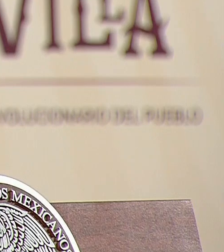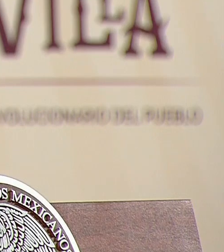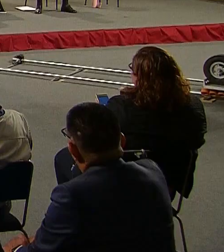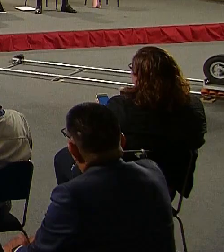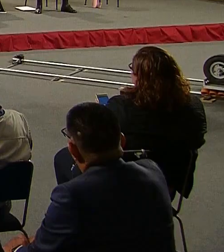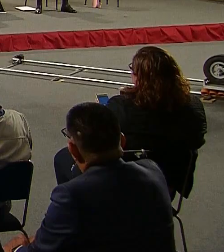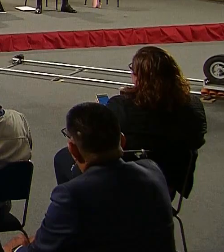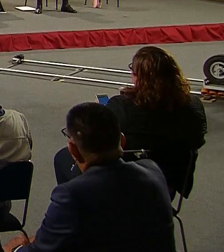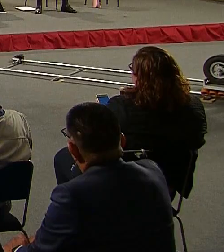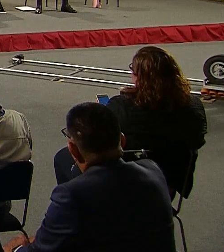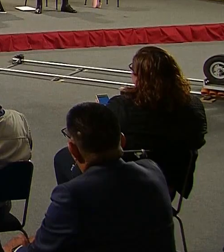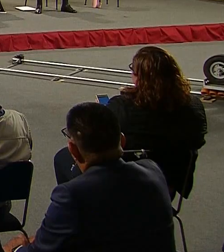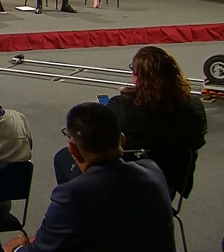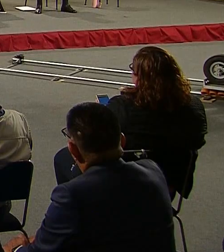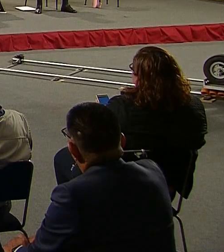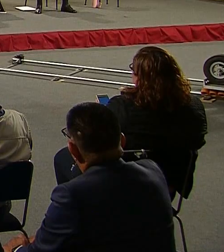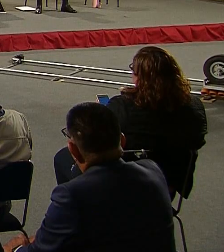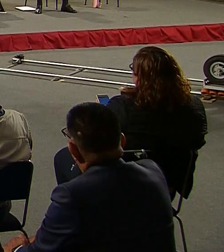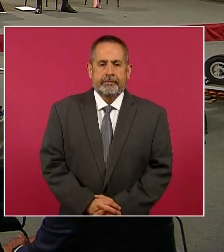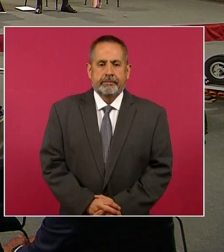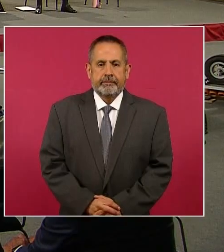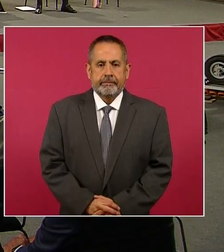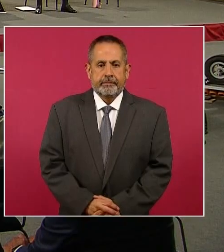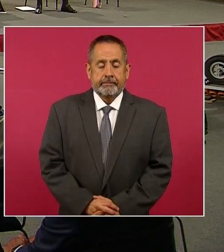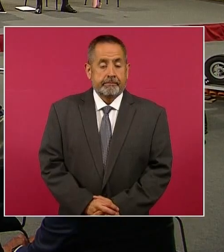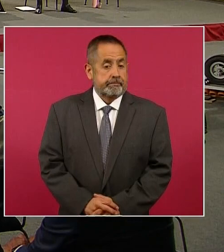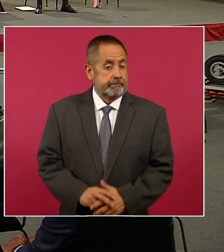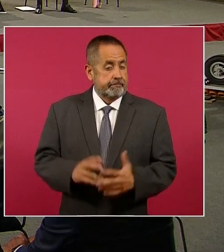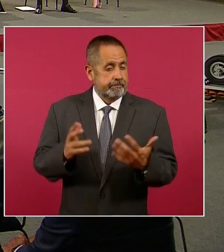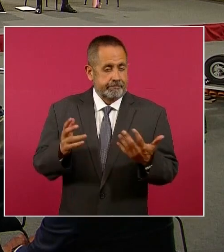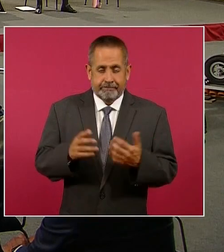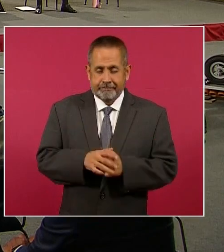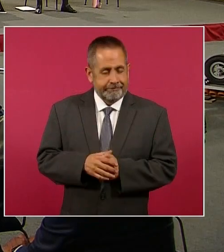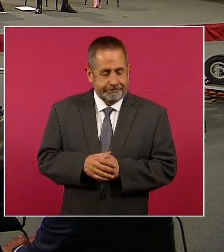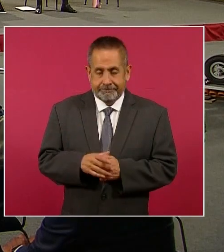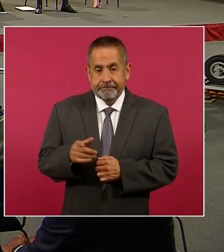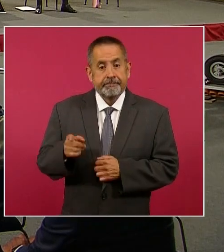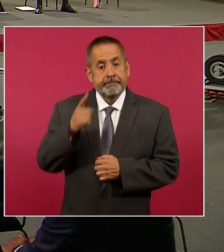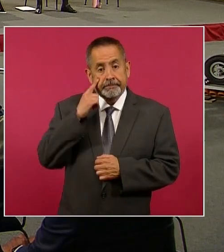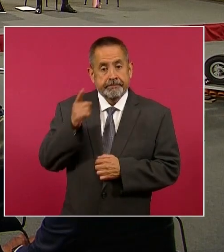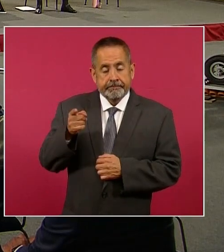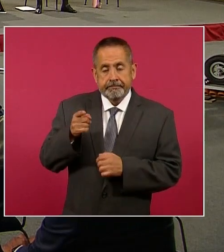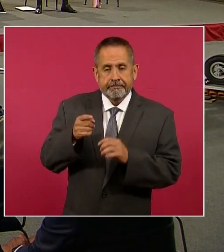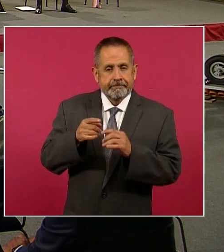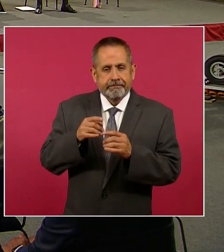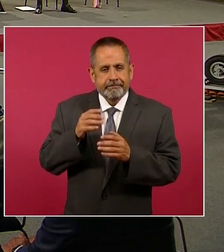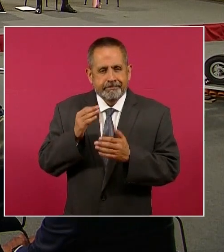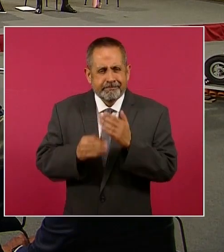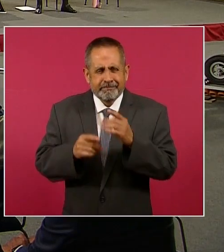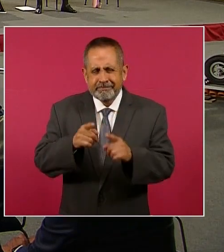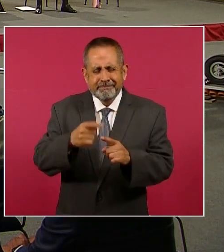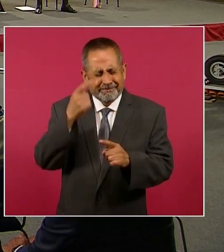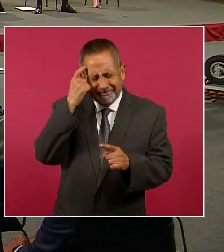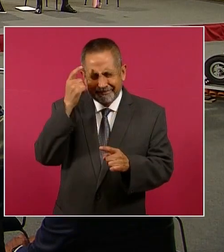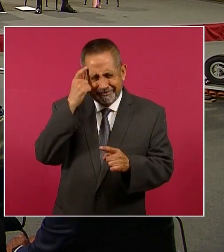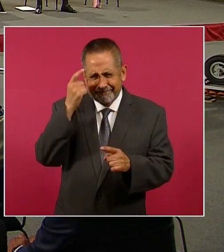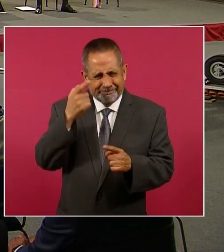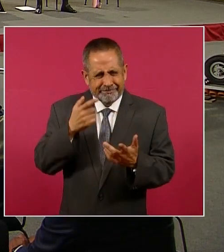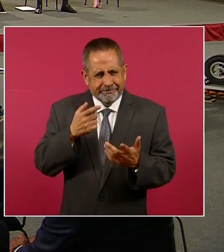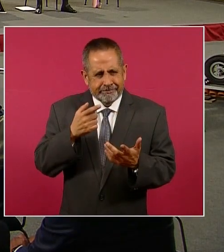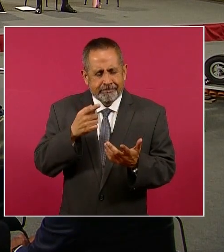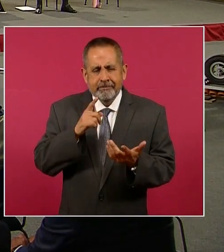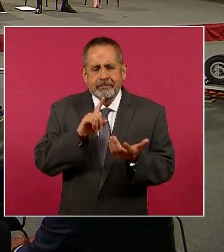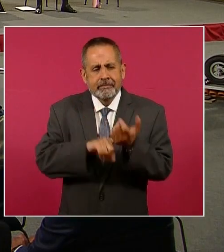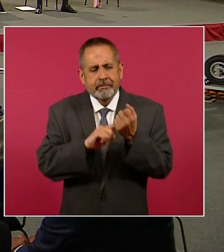yo creo que para no quedar tan mal. Pero en fin, el cuento se acabó, pero lo que no suena lógico, suena